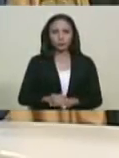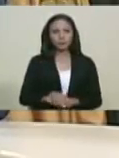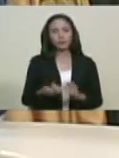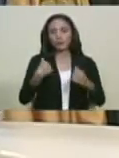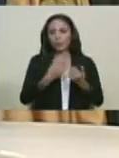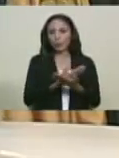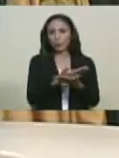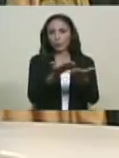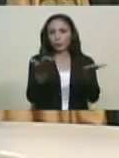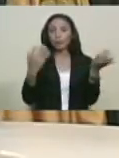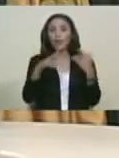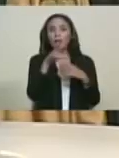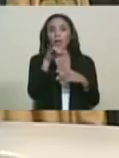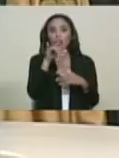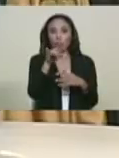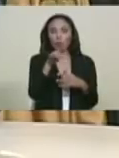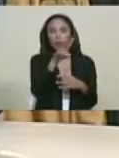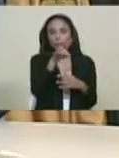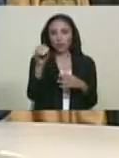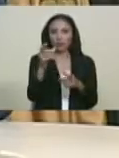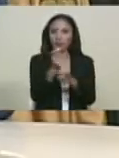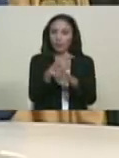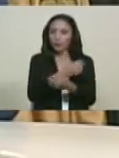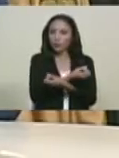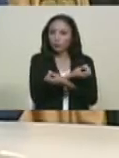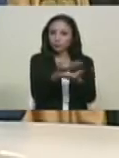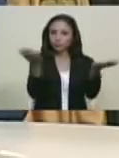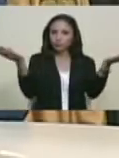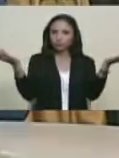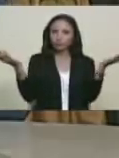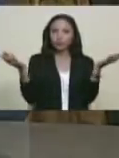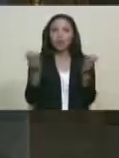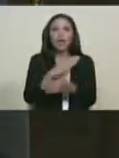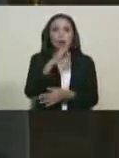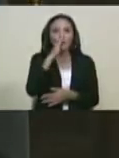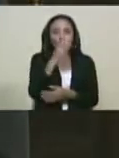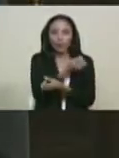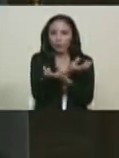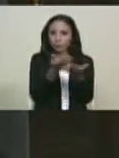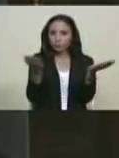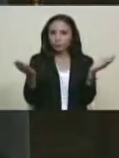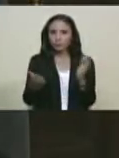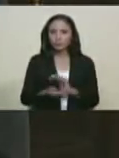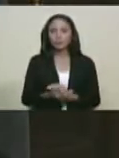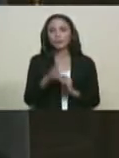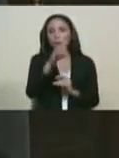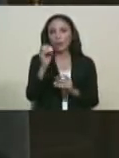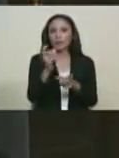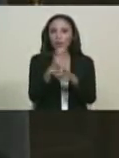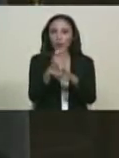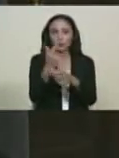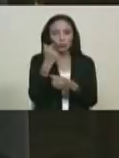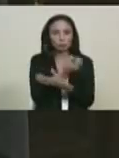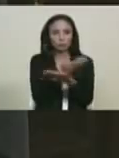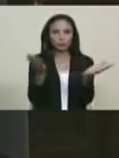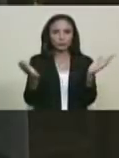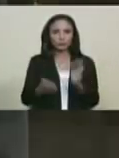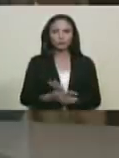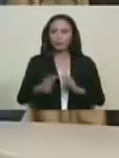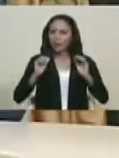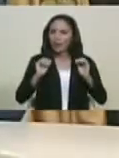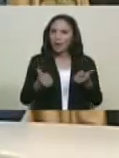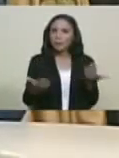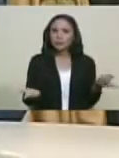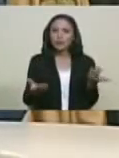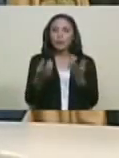a partir del próximo lunes 20 de agosto es el arranque del programa